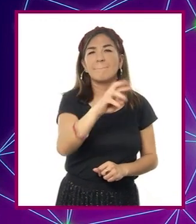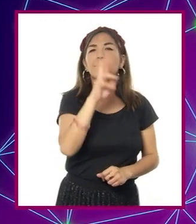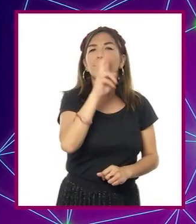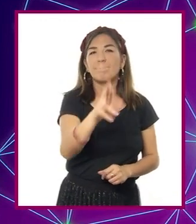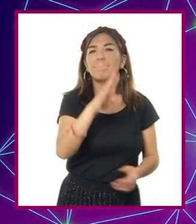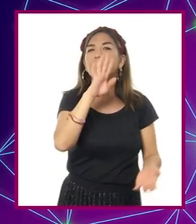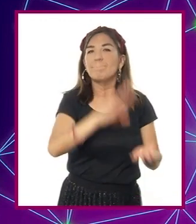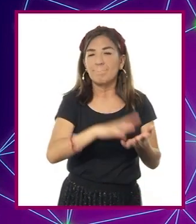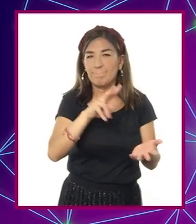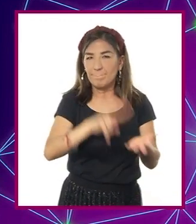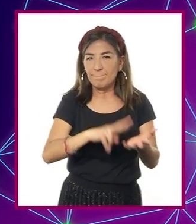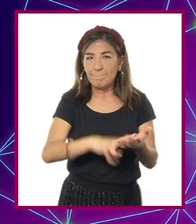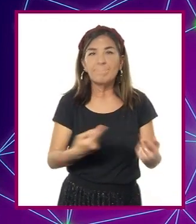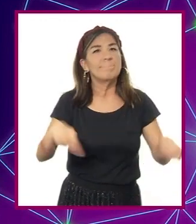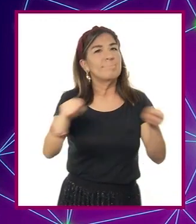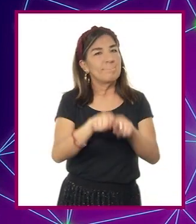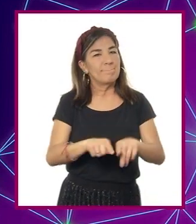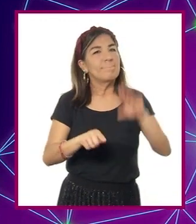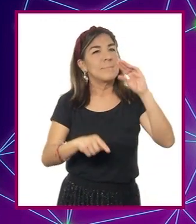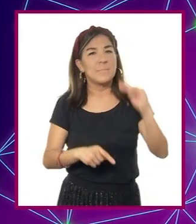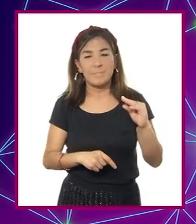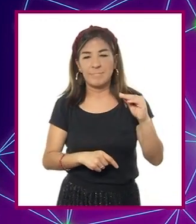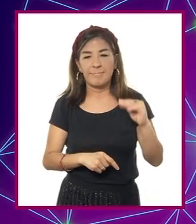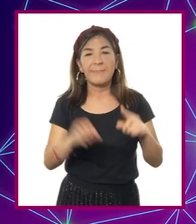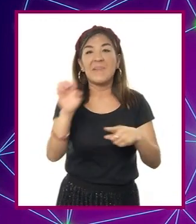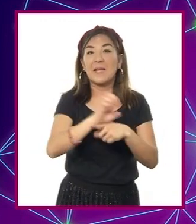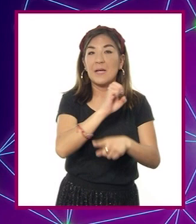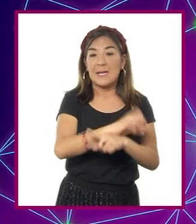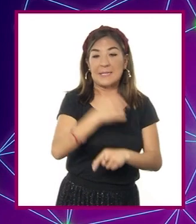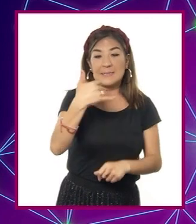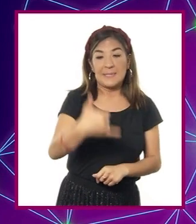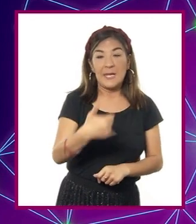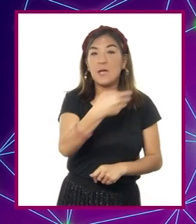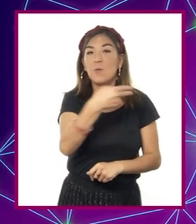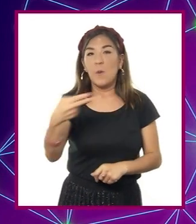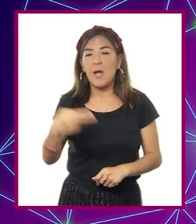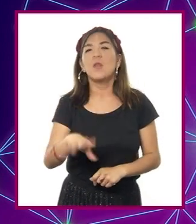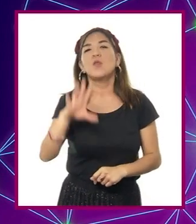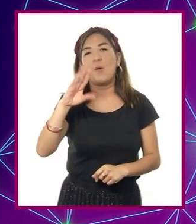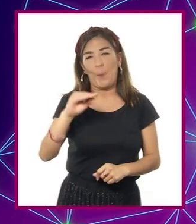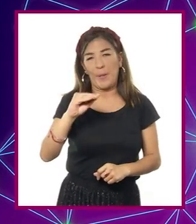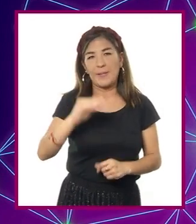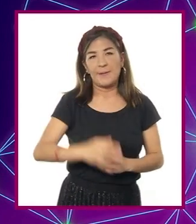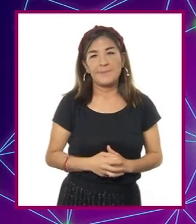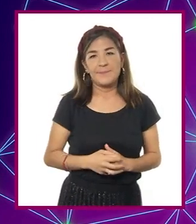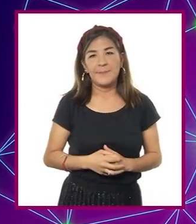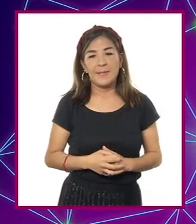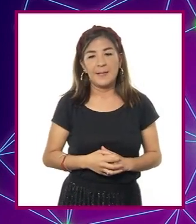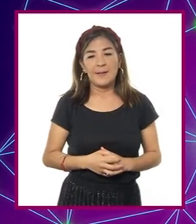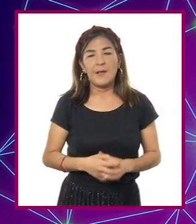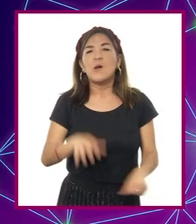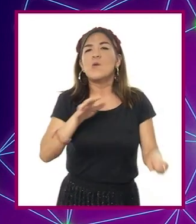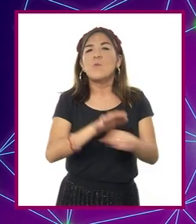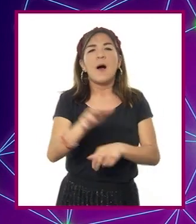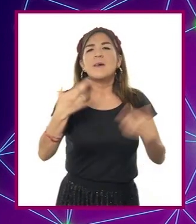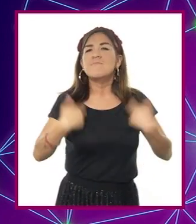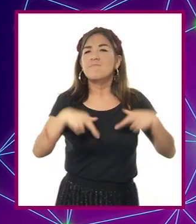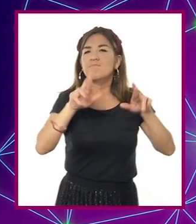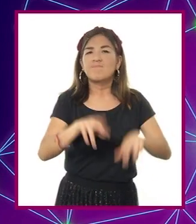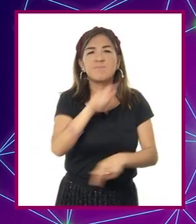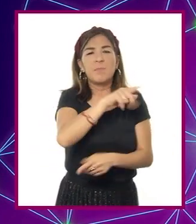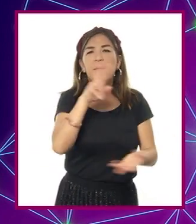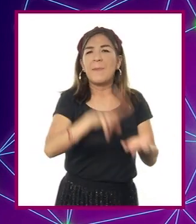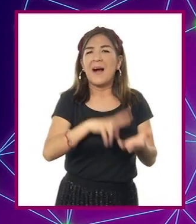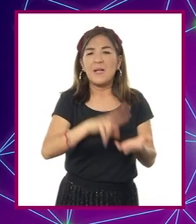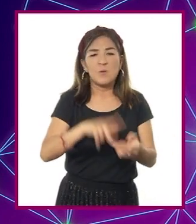es 90. Entonces, Y es igual a 90. ¿Qué representa el valor